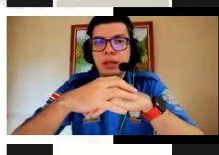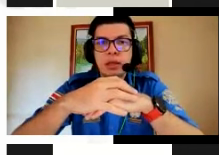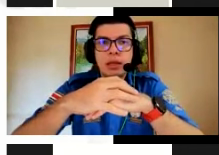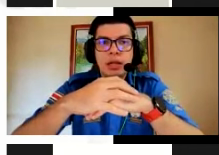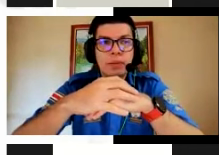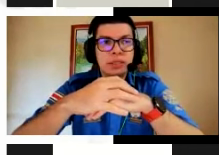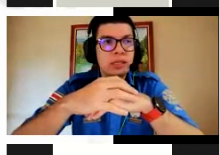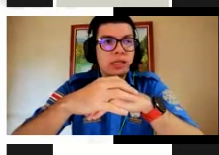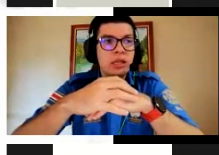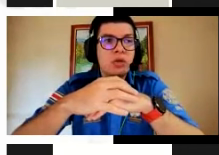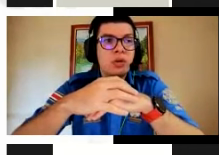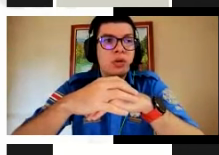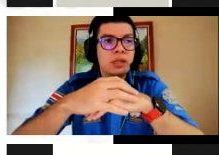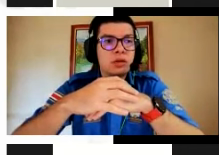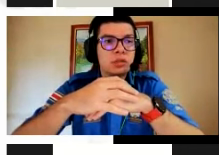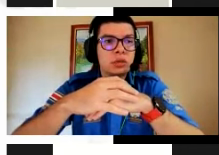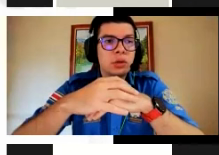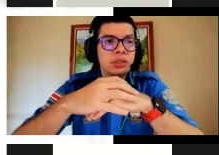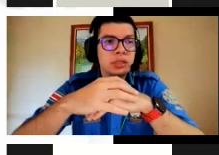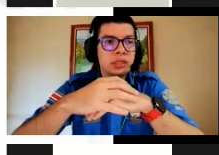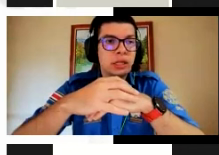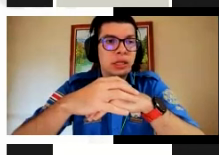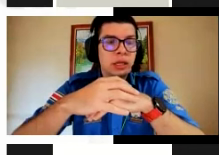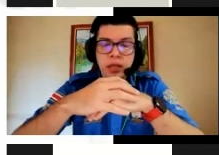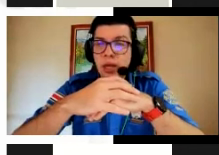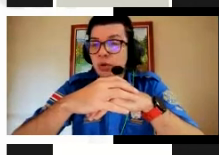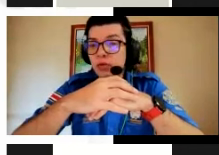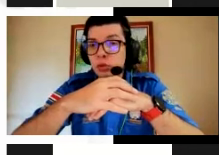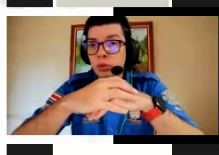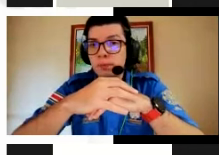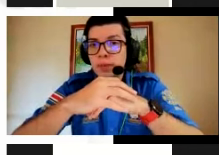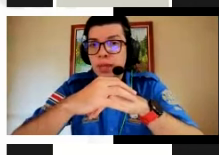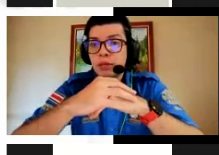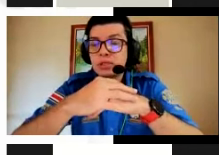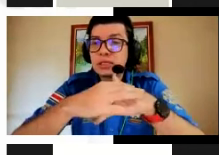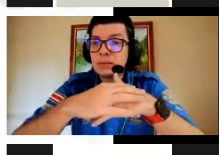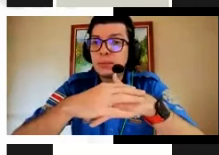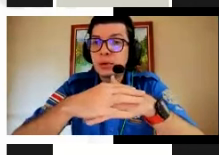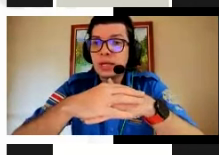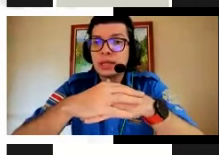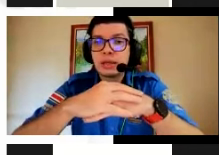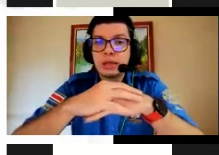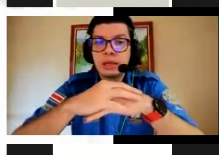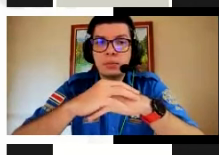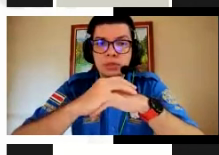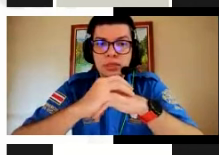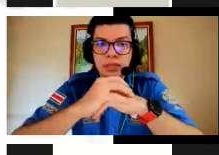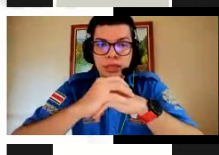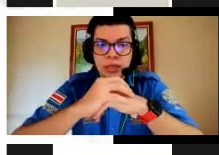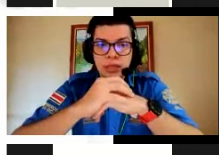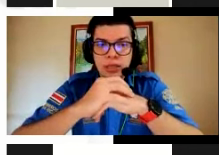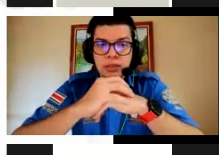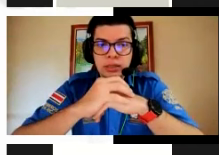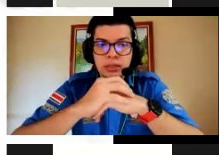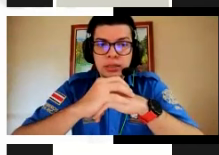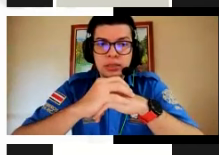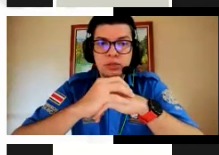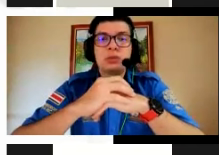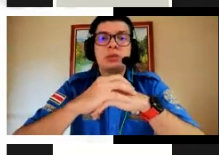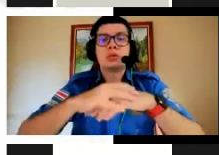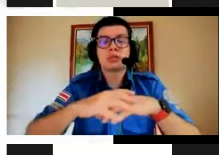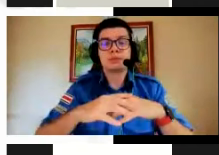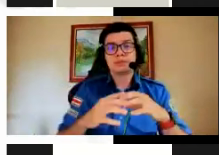definitivamente. Es bastante crítico y va a tener consecuencias en un futuro. Entonces es importante, digamos,